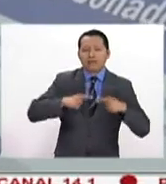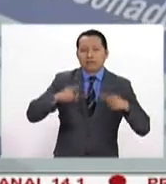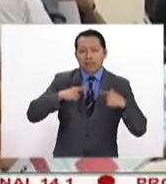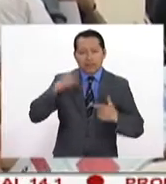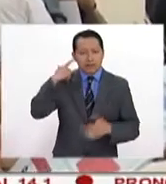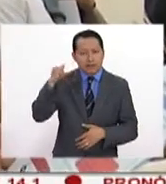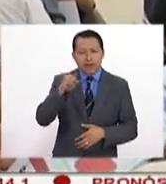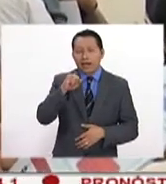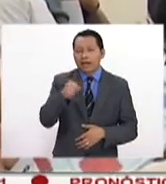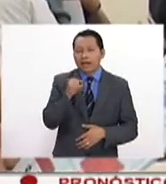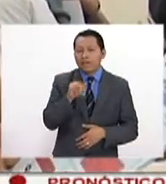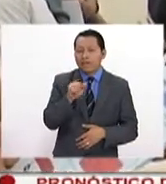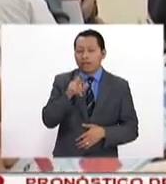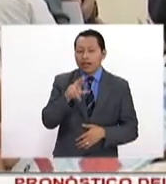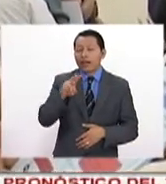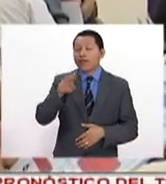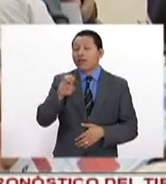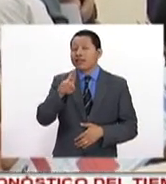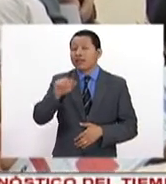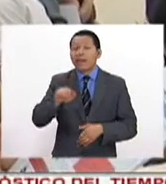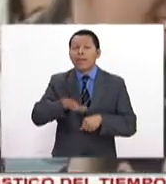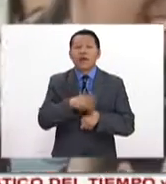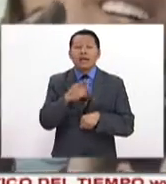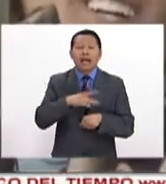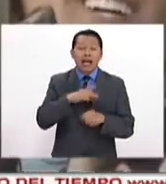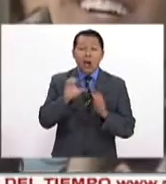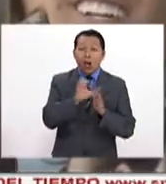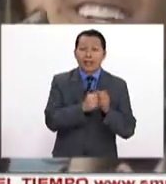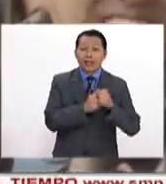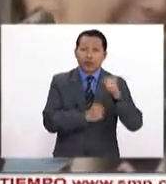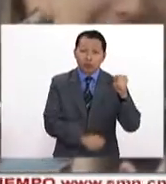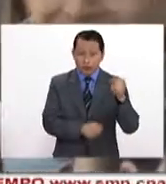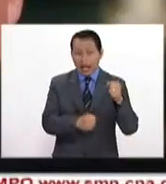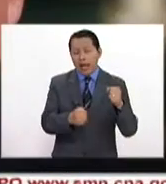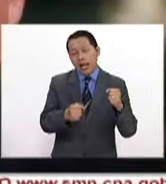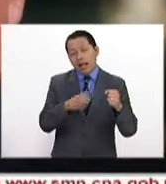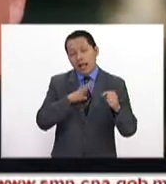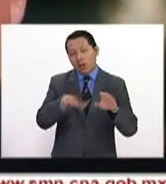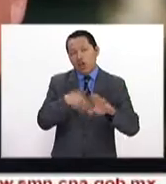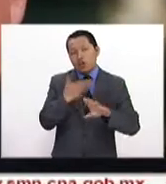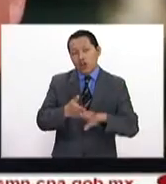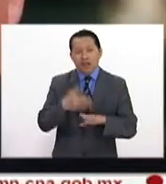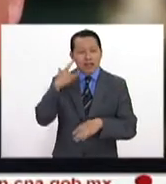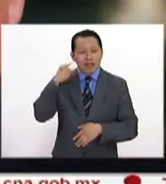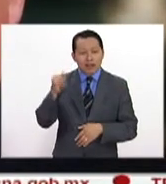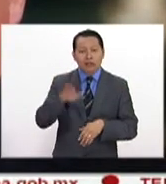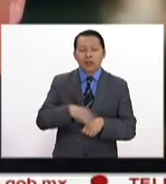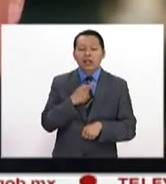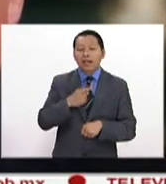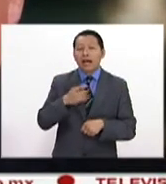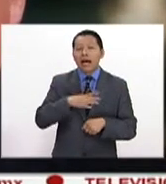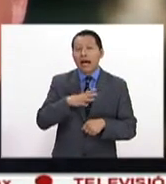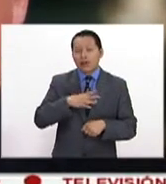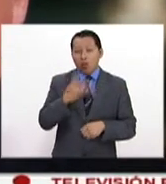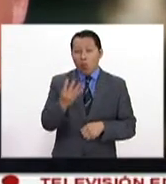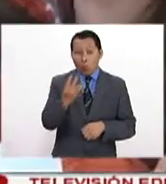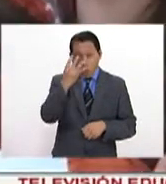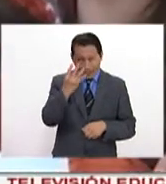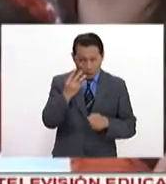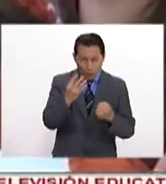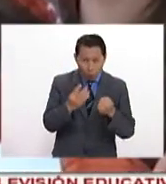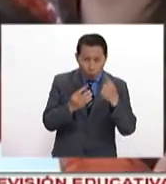California, Javier Becerra, la medida viola los derechos constitucionales de los habitantes de California, ya que uno de cada cuatro Dreamer